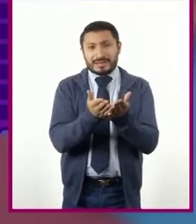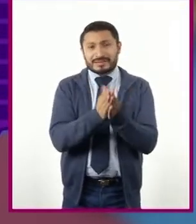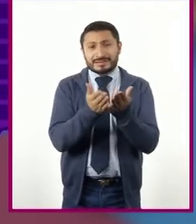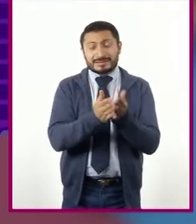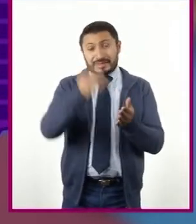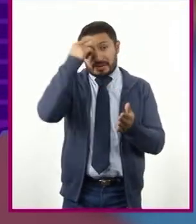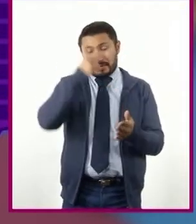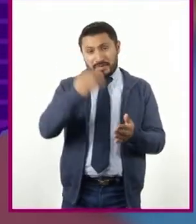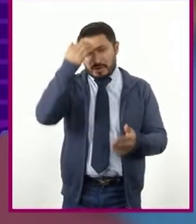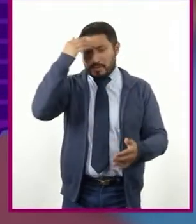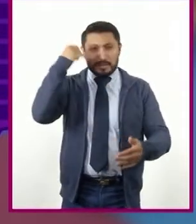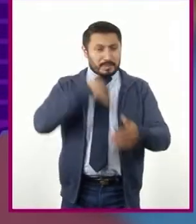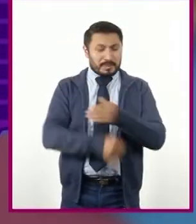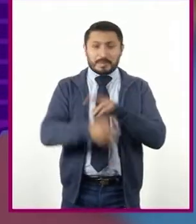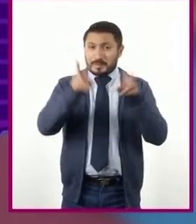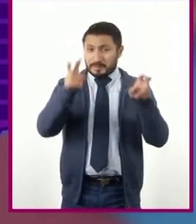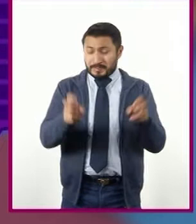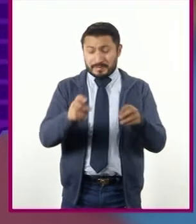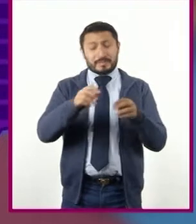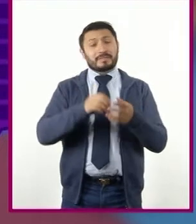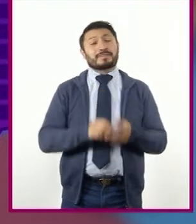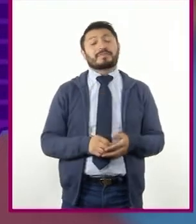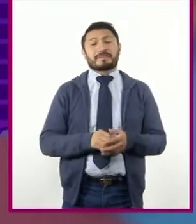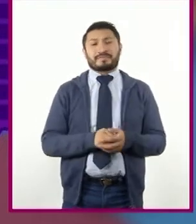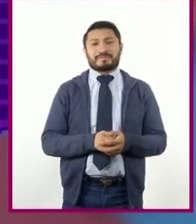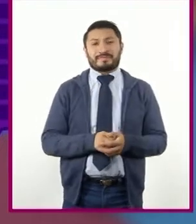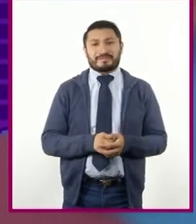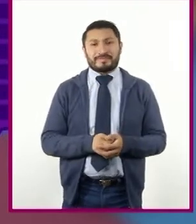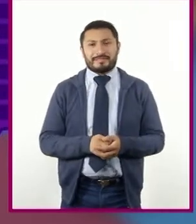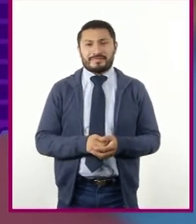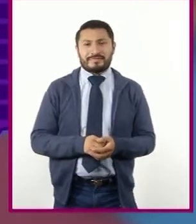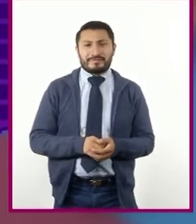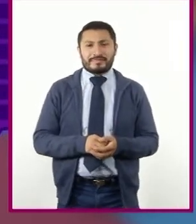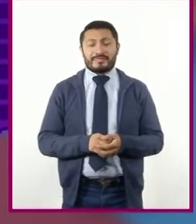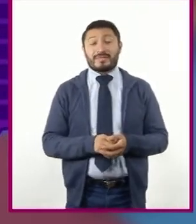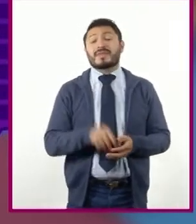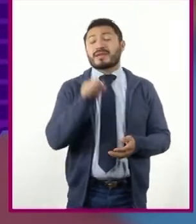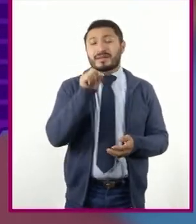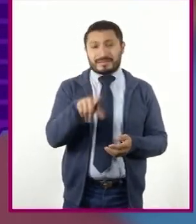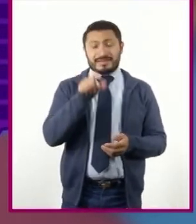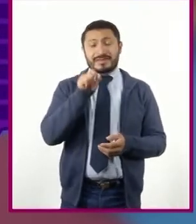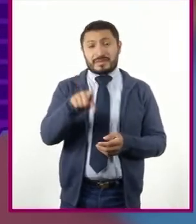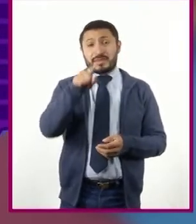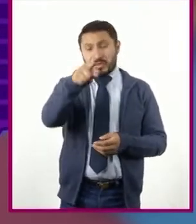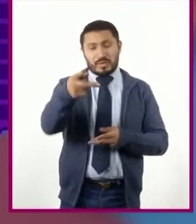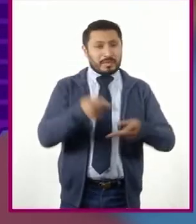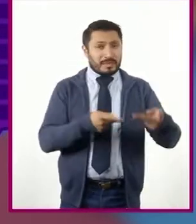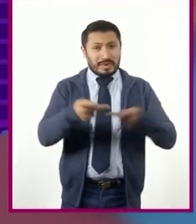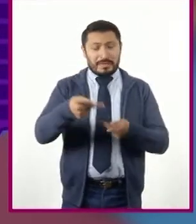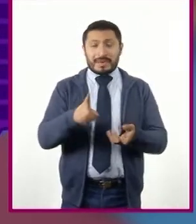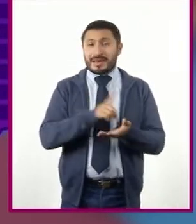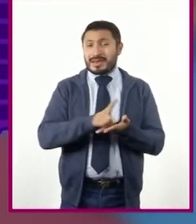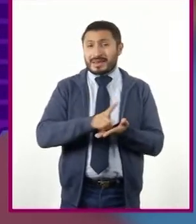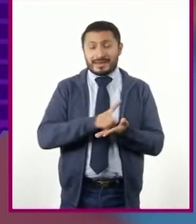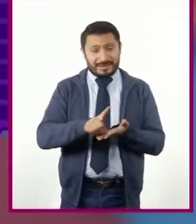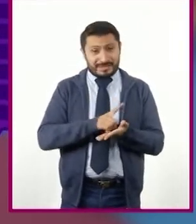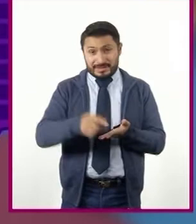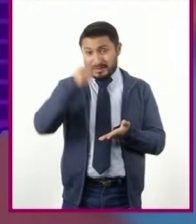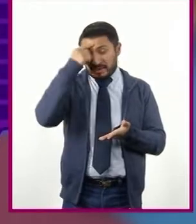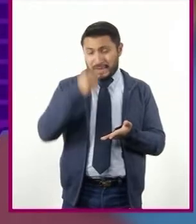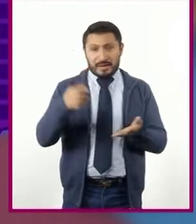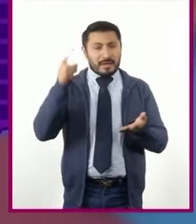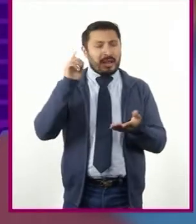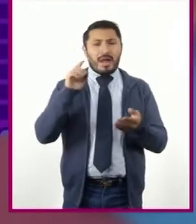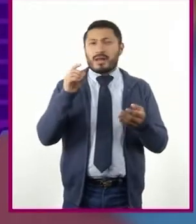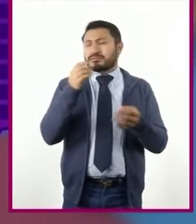para profundizar y ampliar sus conocimientos acerca del tema. Además, tengan a la mano un diccionario para